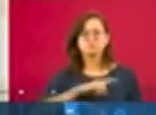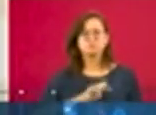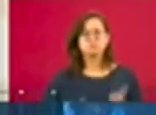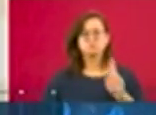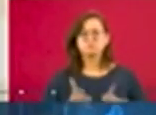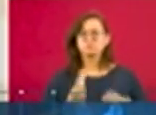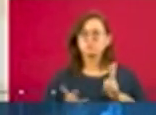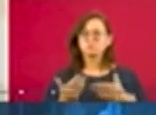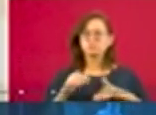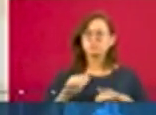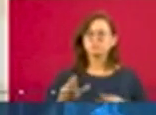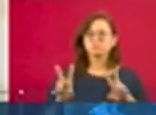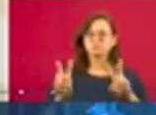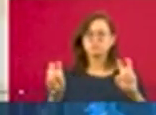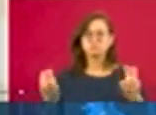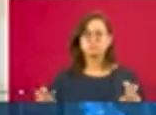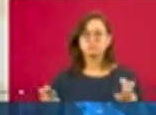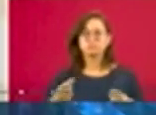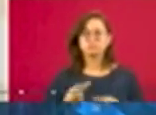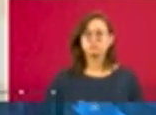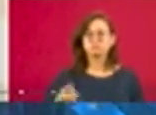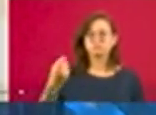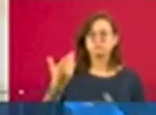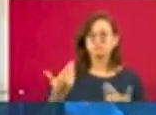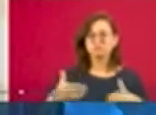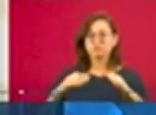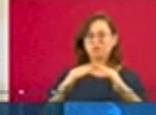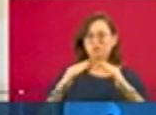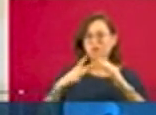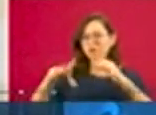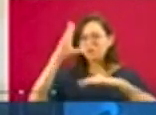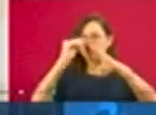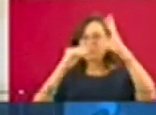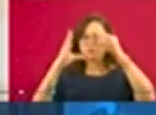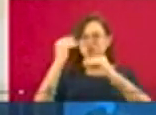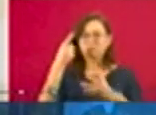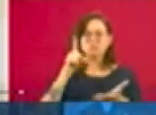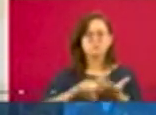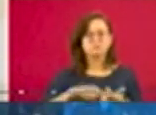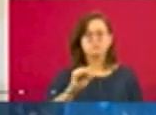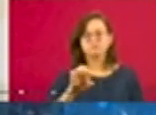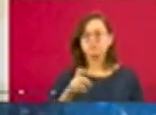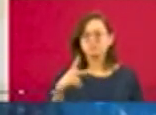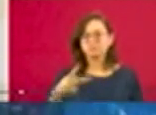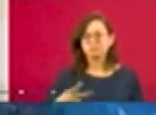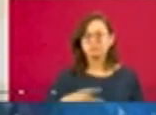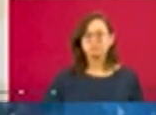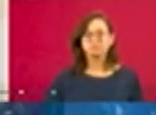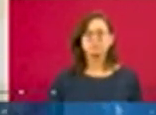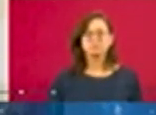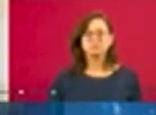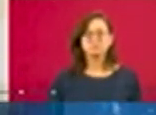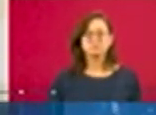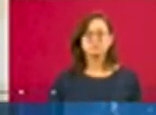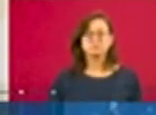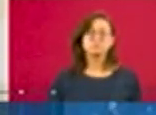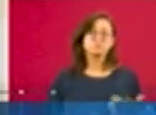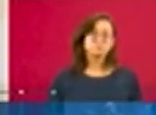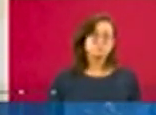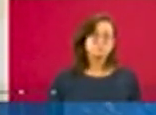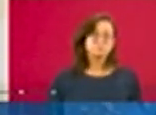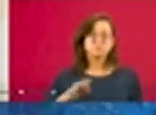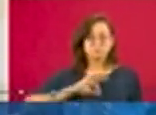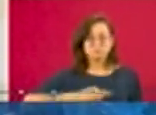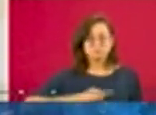sus horarios para ver a quién le toca la televisión o a quién le toca la tablet o lo que tengan